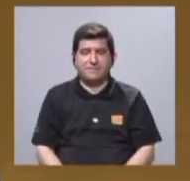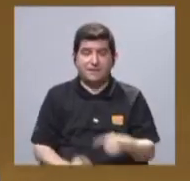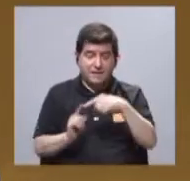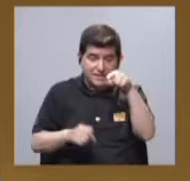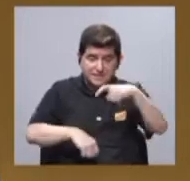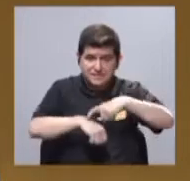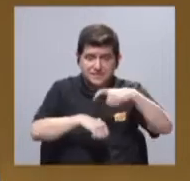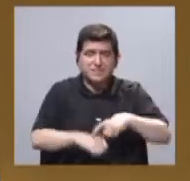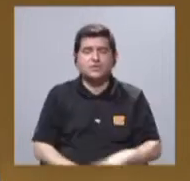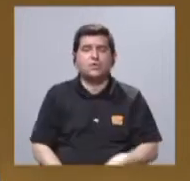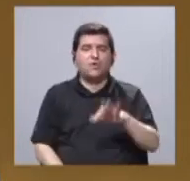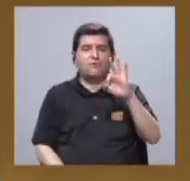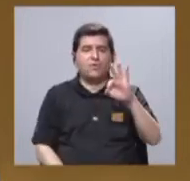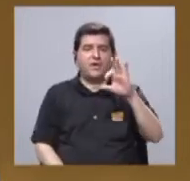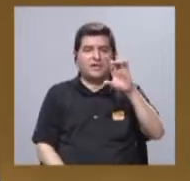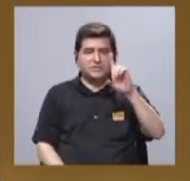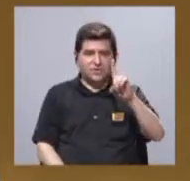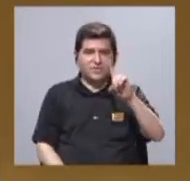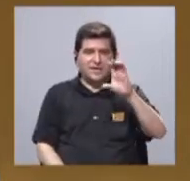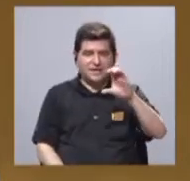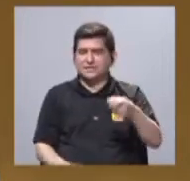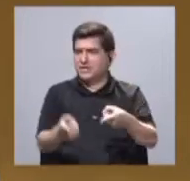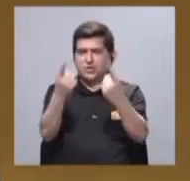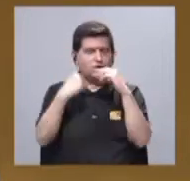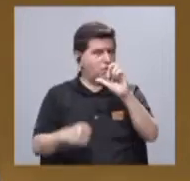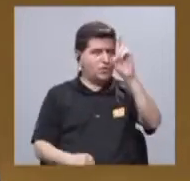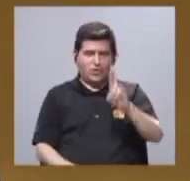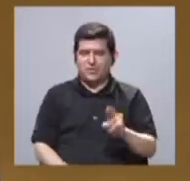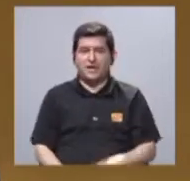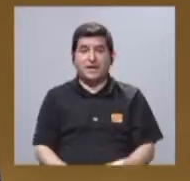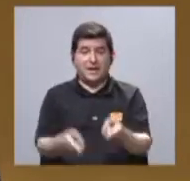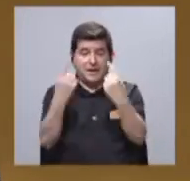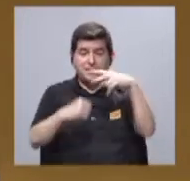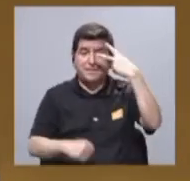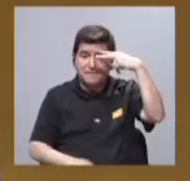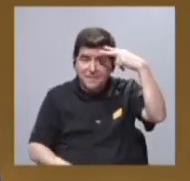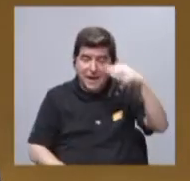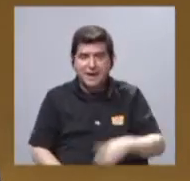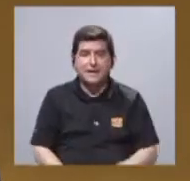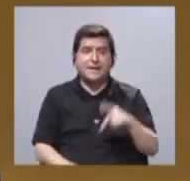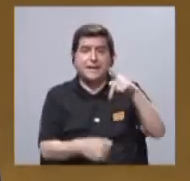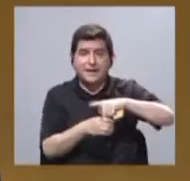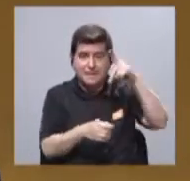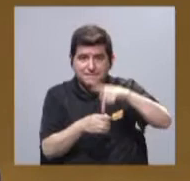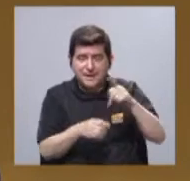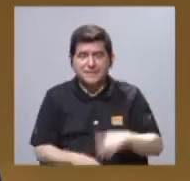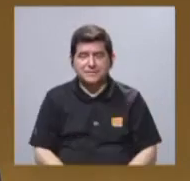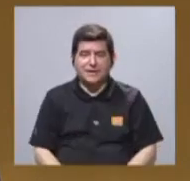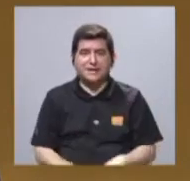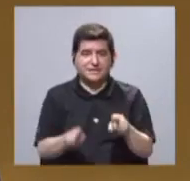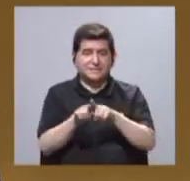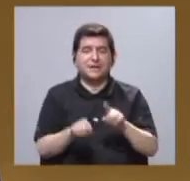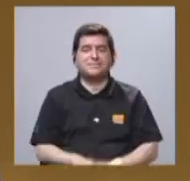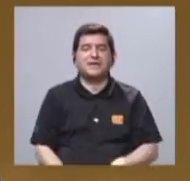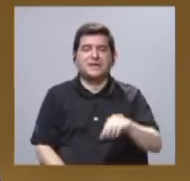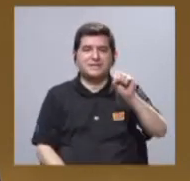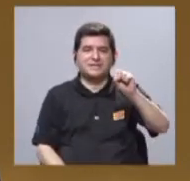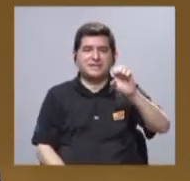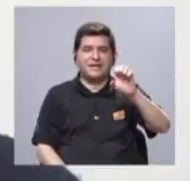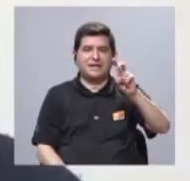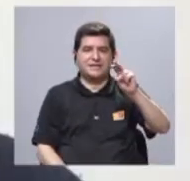a partir de las Cortes de Cádiz. Entonces, don Florencio del Castillo no regresa a Costa Rica, regresa a México